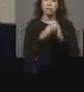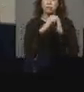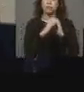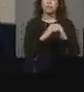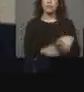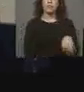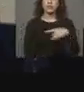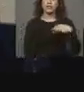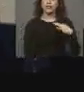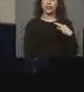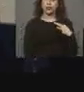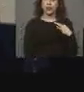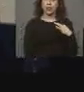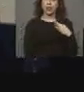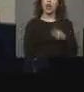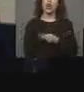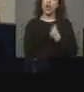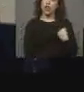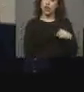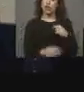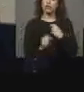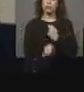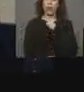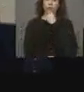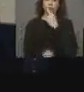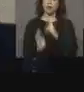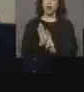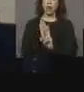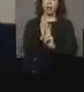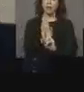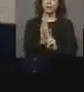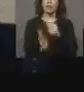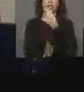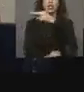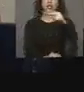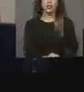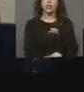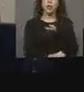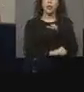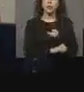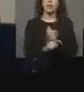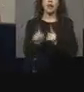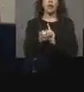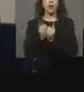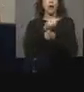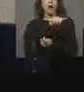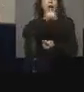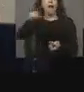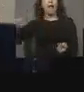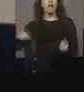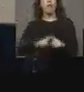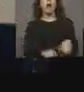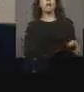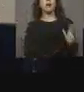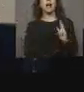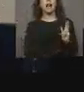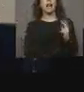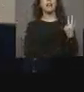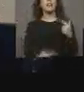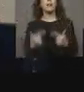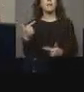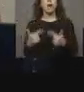ciudadanía, y nosotros seamos portavoces de sus demandas y no ellos sean clientela de